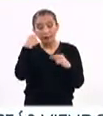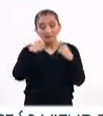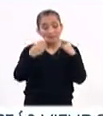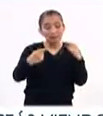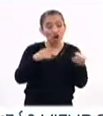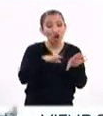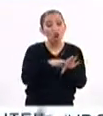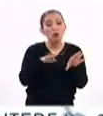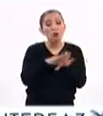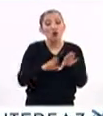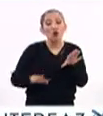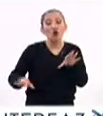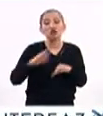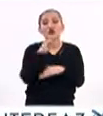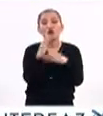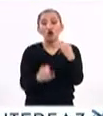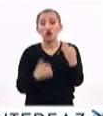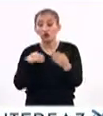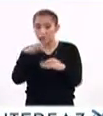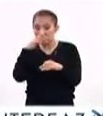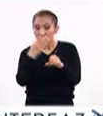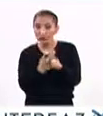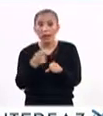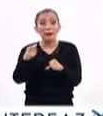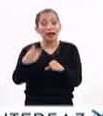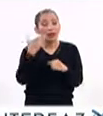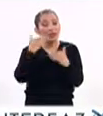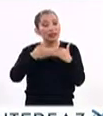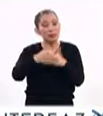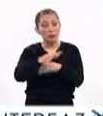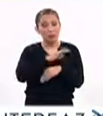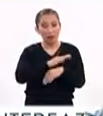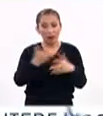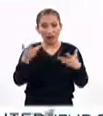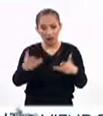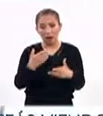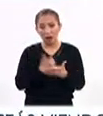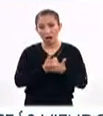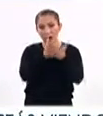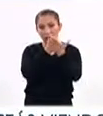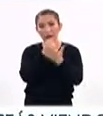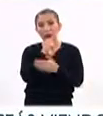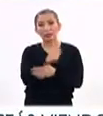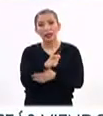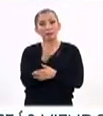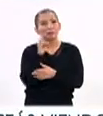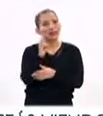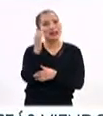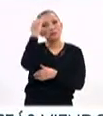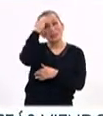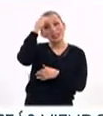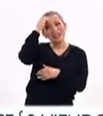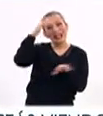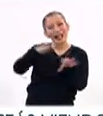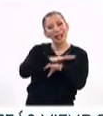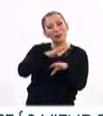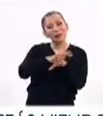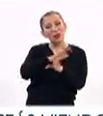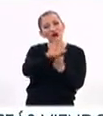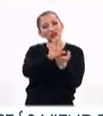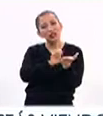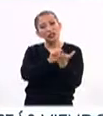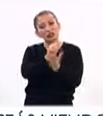una política de Estado con visión de largo plazo que la haga factible. Será útil, además, considerar la experiencia de reformas